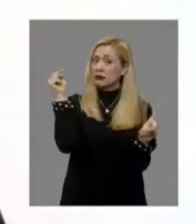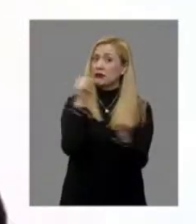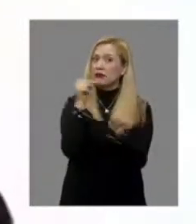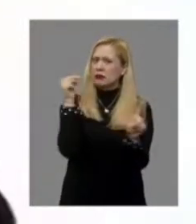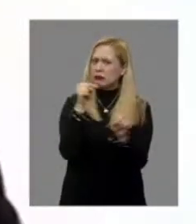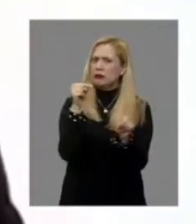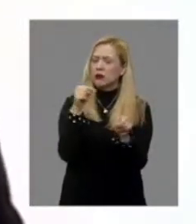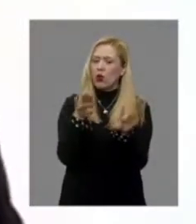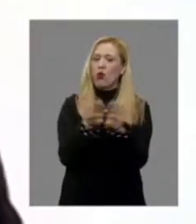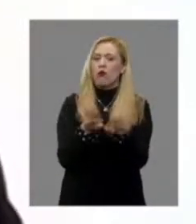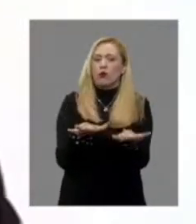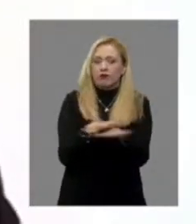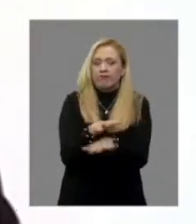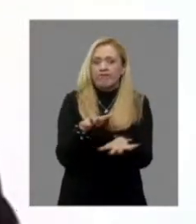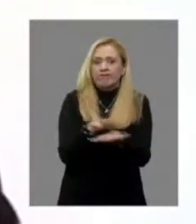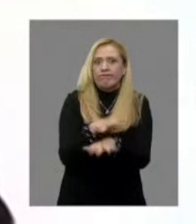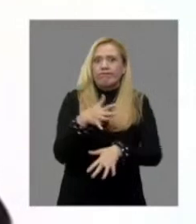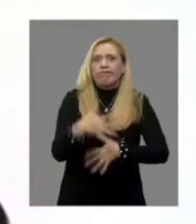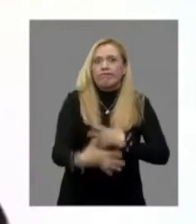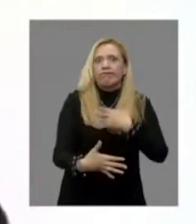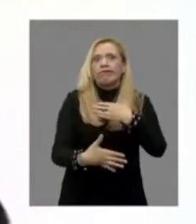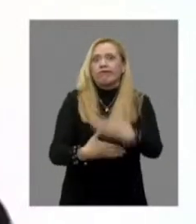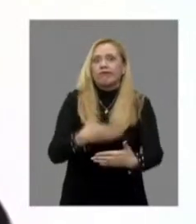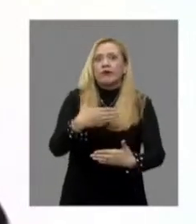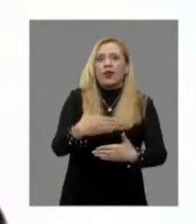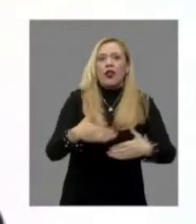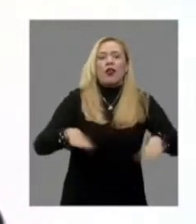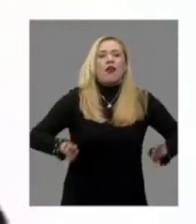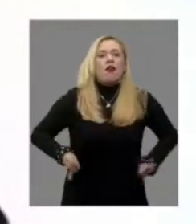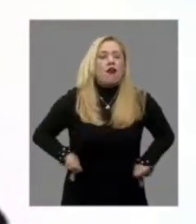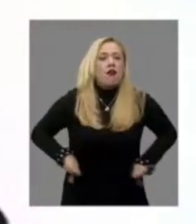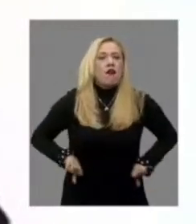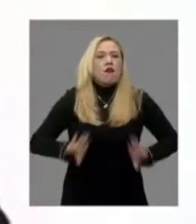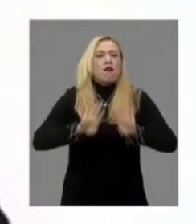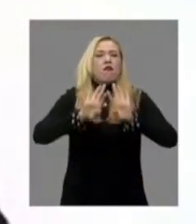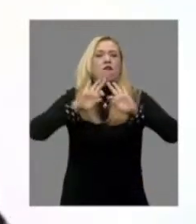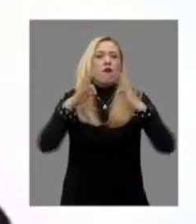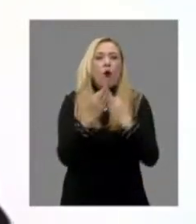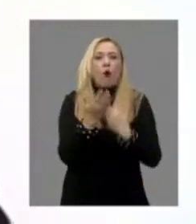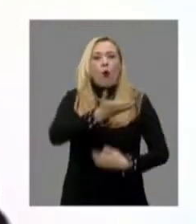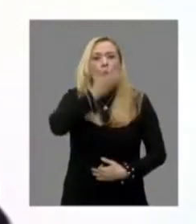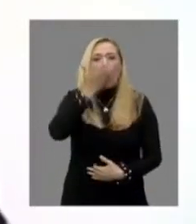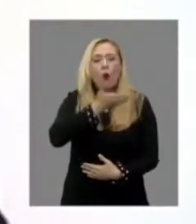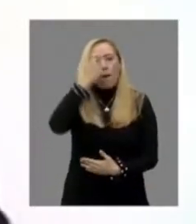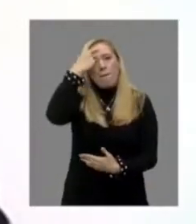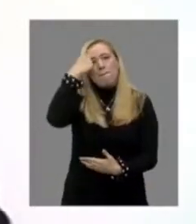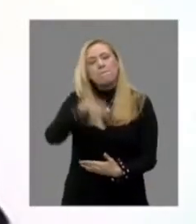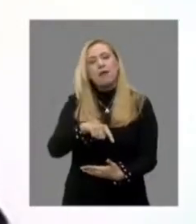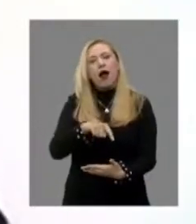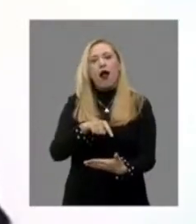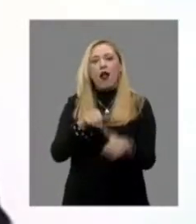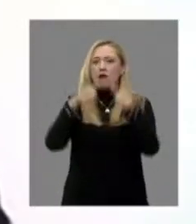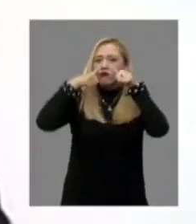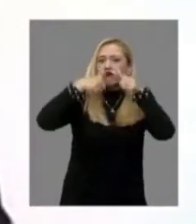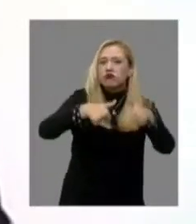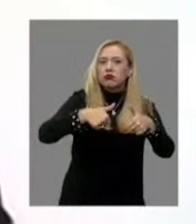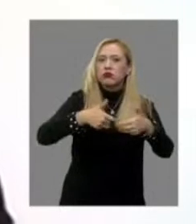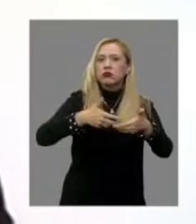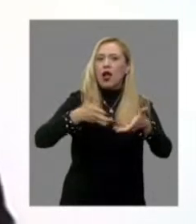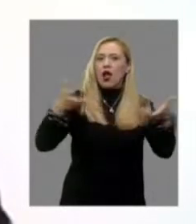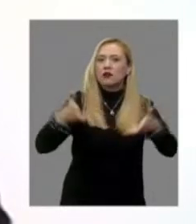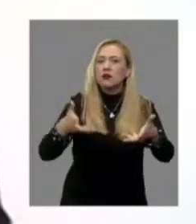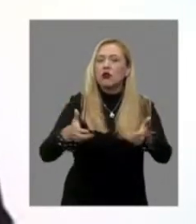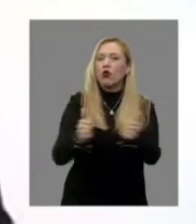los cambios en la manera de dictar el derecho y, como veremos,